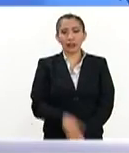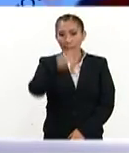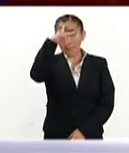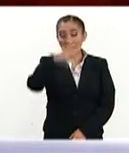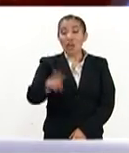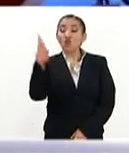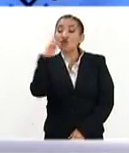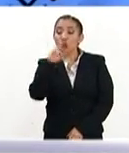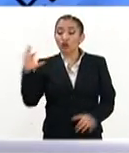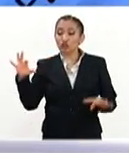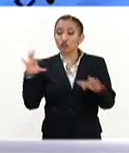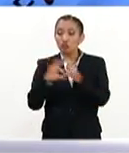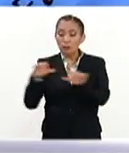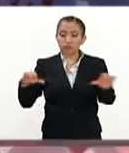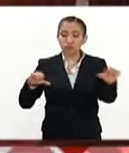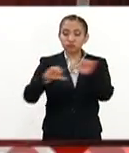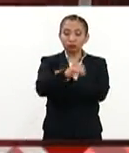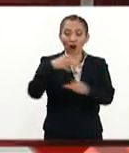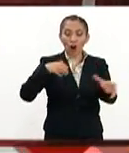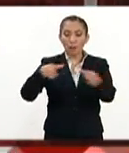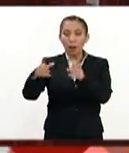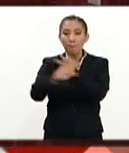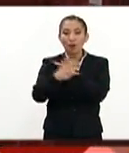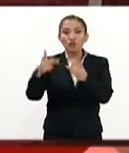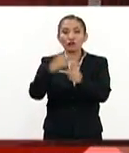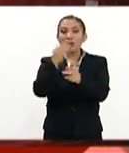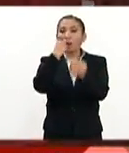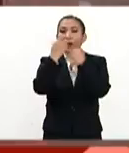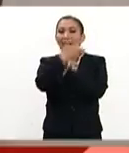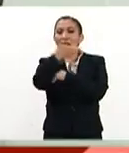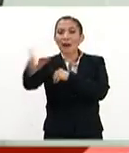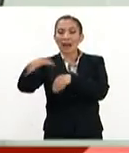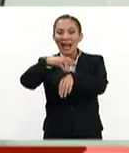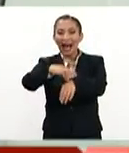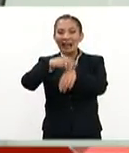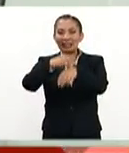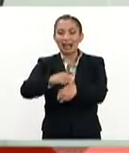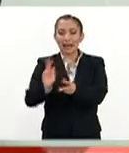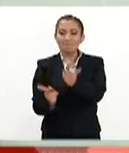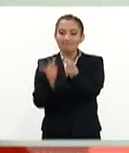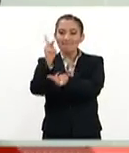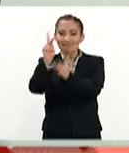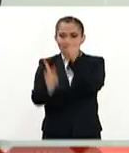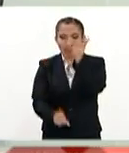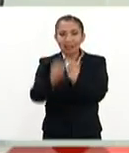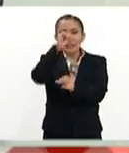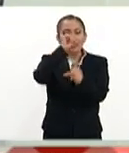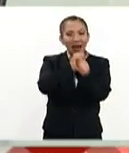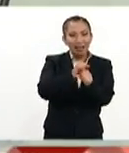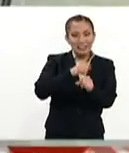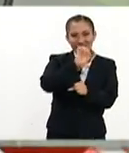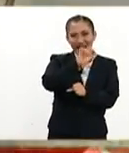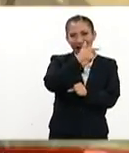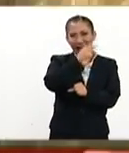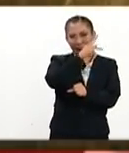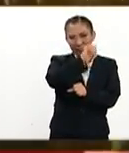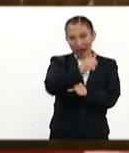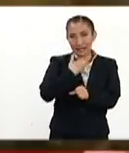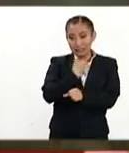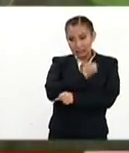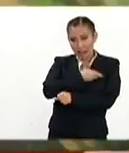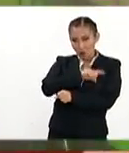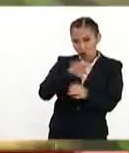México y Rusia reactivarán el intercambio comercial de productos agroalimentarios como carne y granos. La Secretaría de Agricultura, por medio del Servicio Nacional de